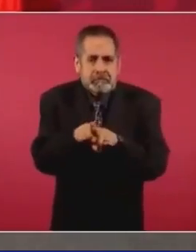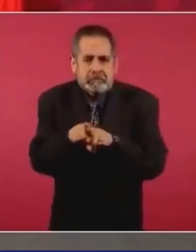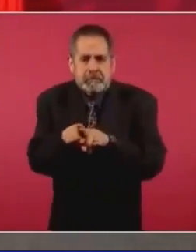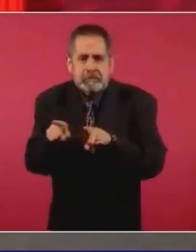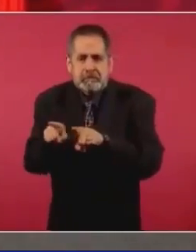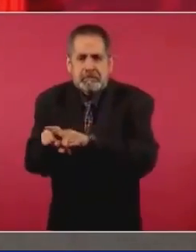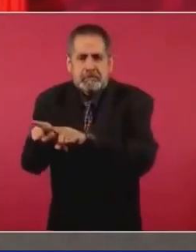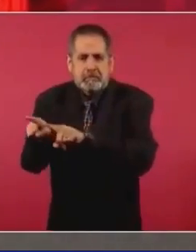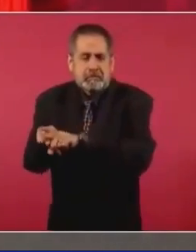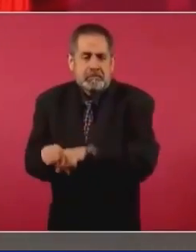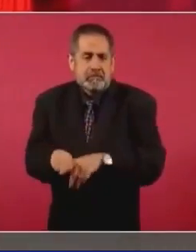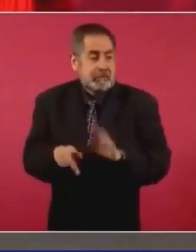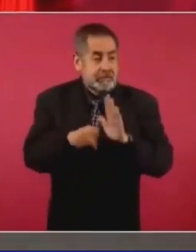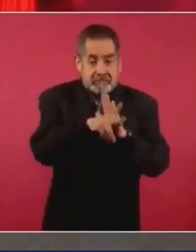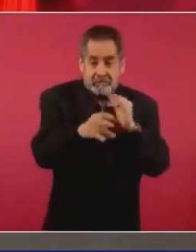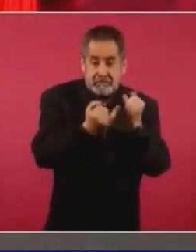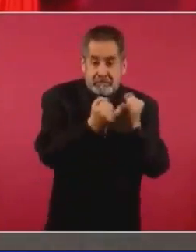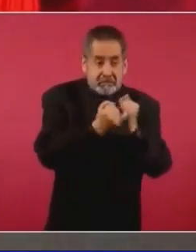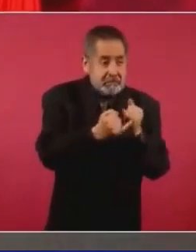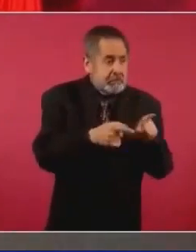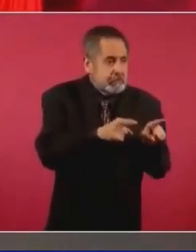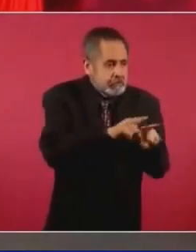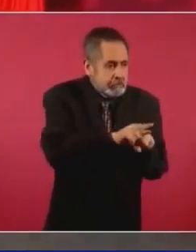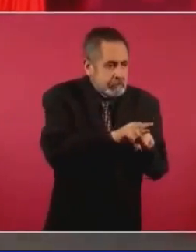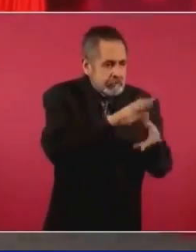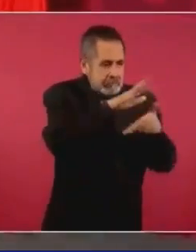y en los periódicos ya ni hablar.